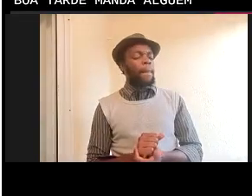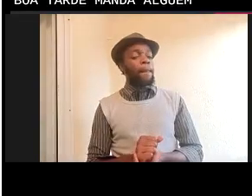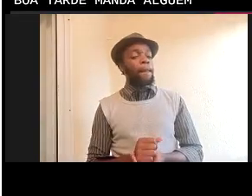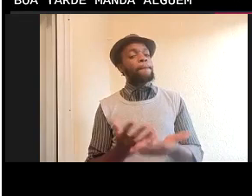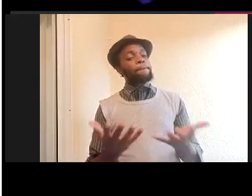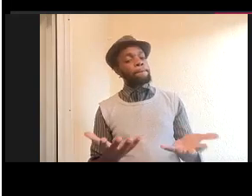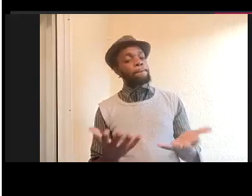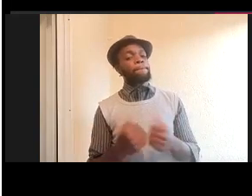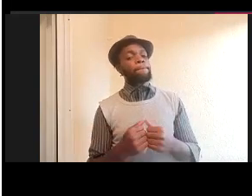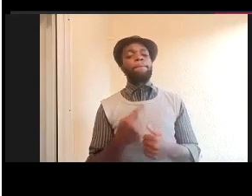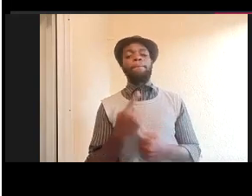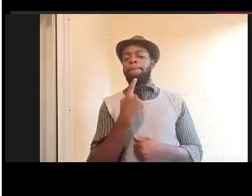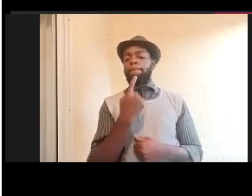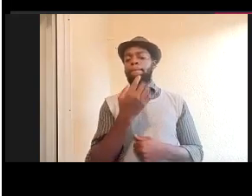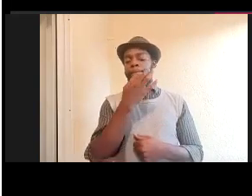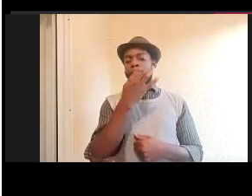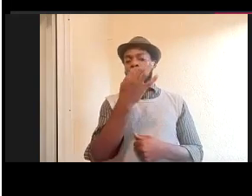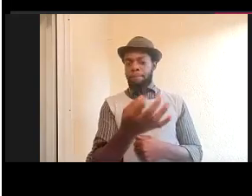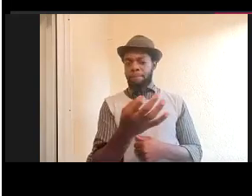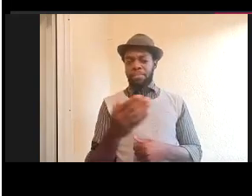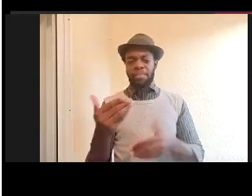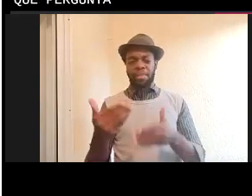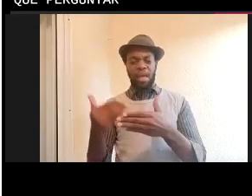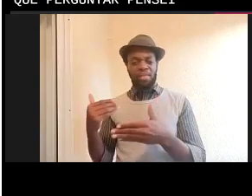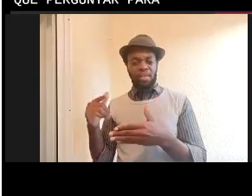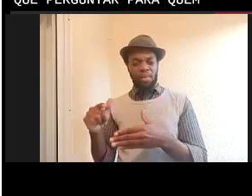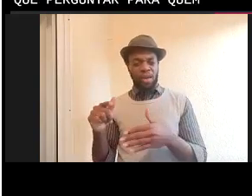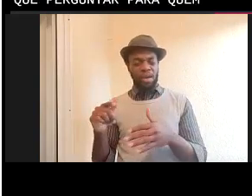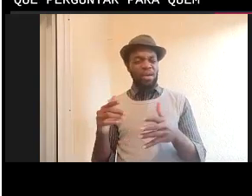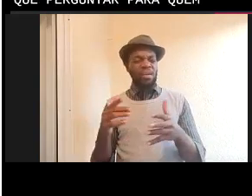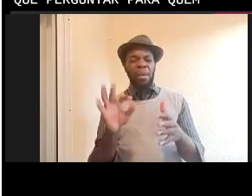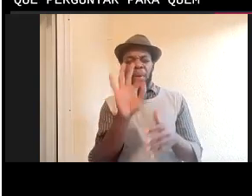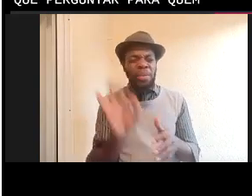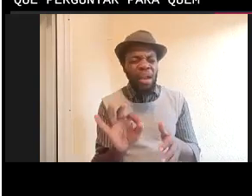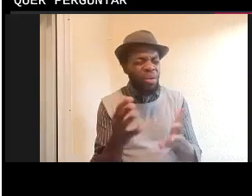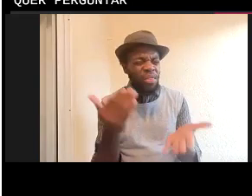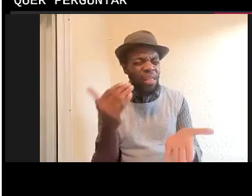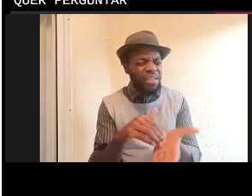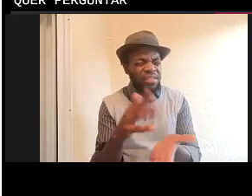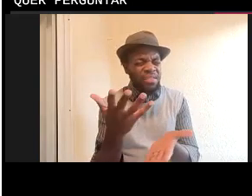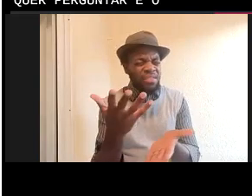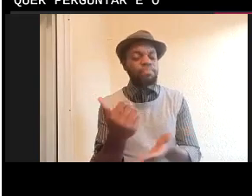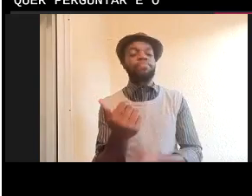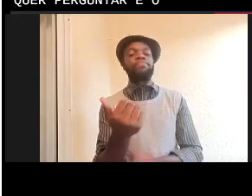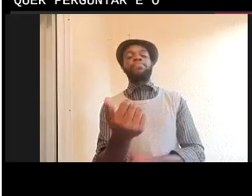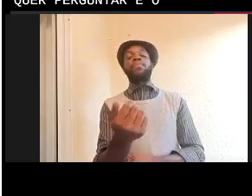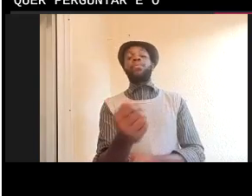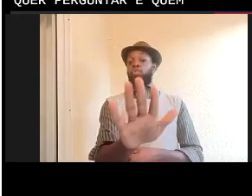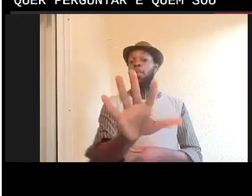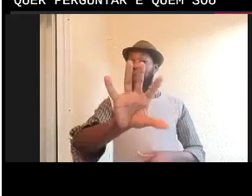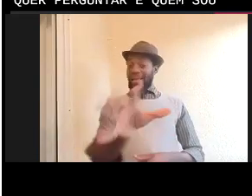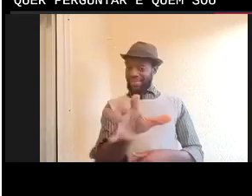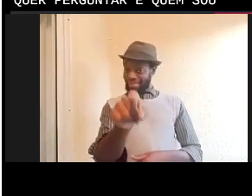¿Cómo era que había que decir? ¿Qué dijo? ¿Qué preguntó al principio? ¿Quién me puede decir qué? ¿Quién me puede decir que en su